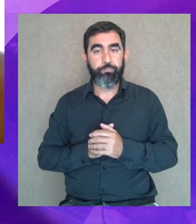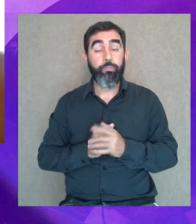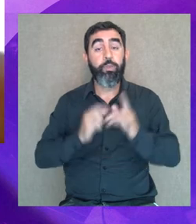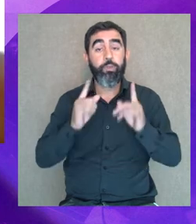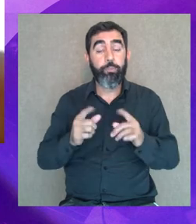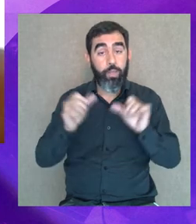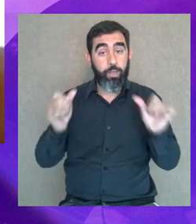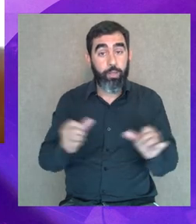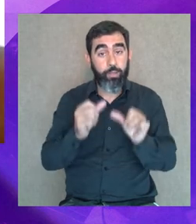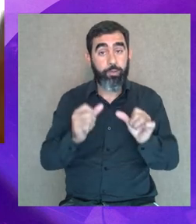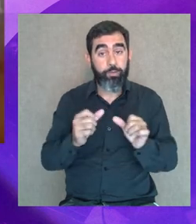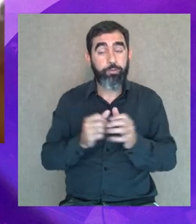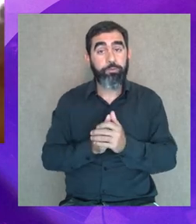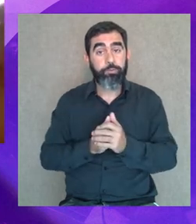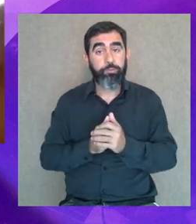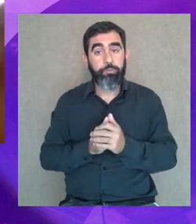están